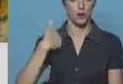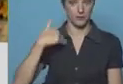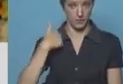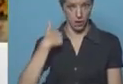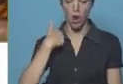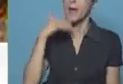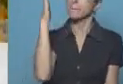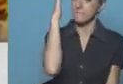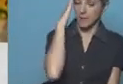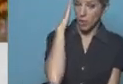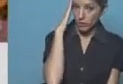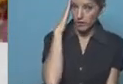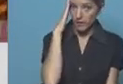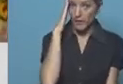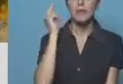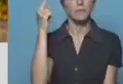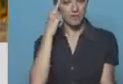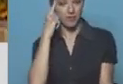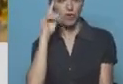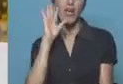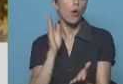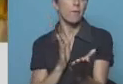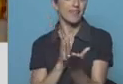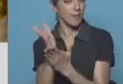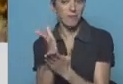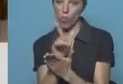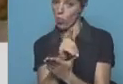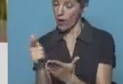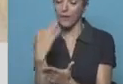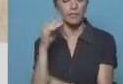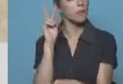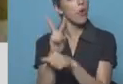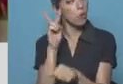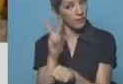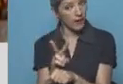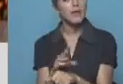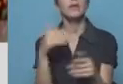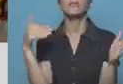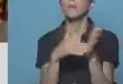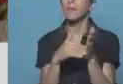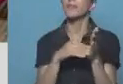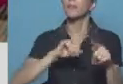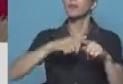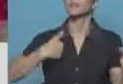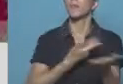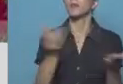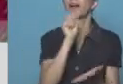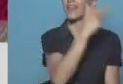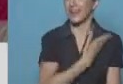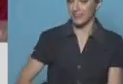y con la certeza de que nada es para siempre, que hay que cuidarlo y que depende de las políticas públicas del Estado. Porque el Estado...